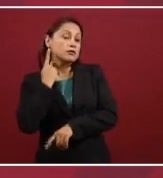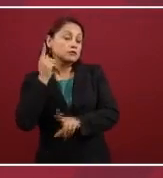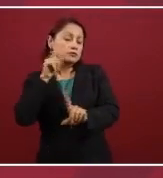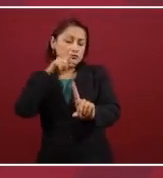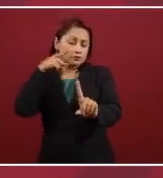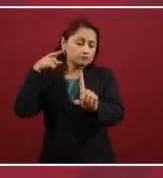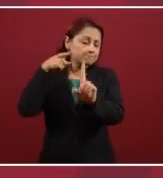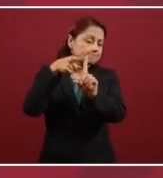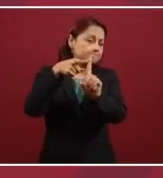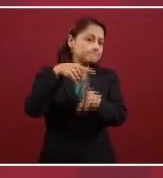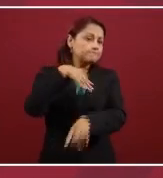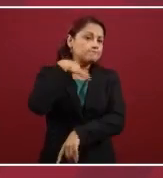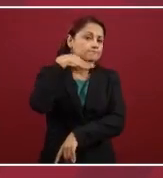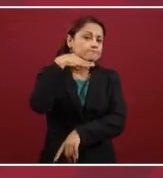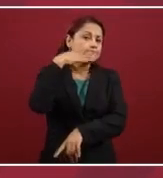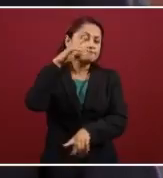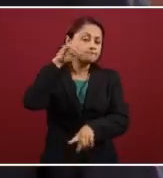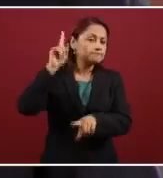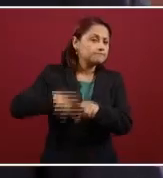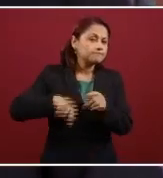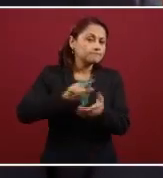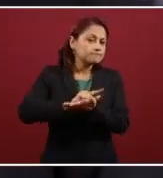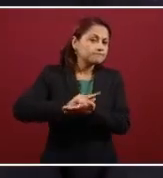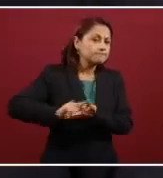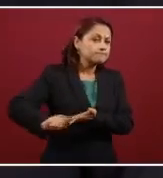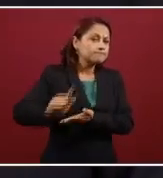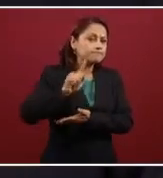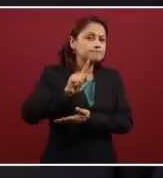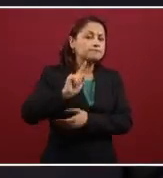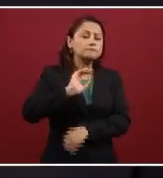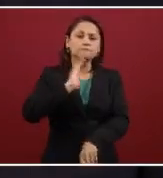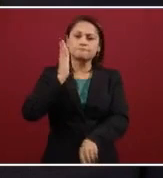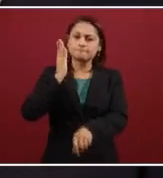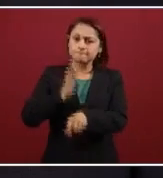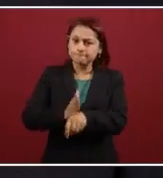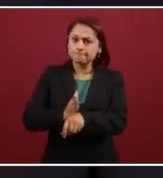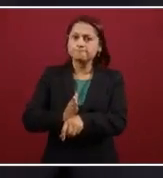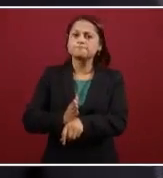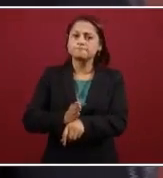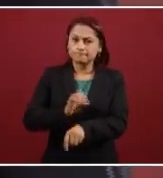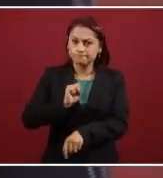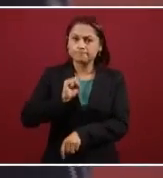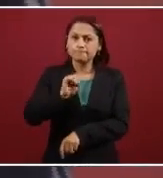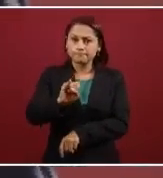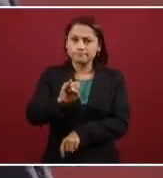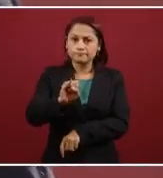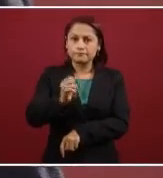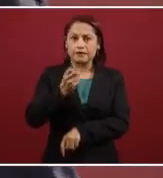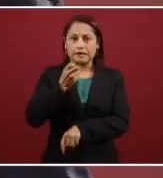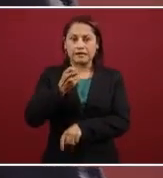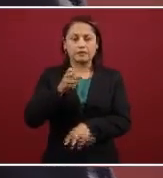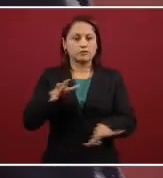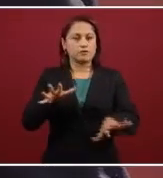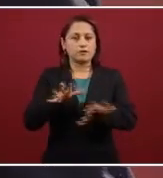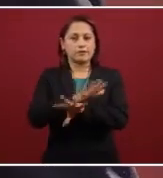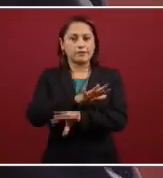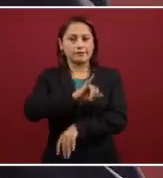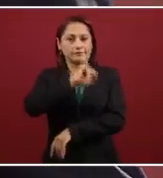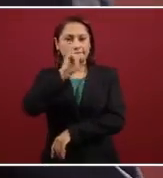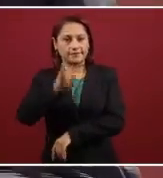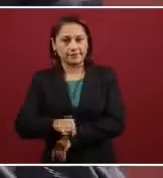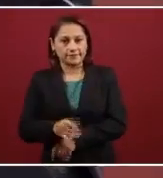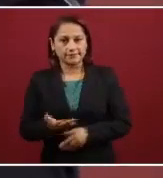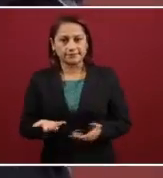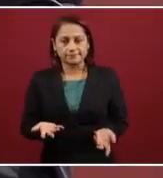impunidad. Y agrego que vamos a atender a